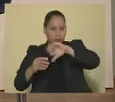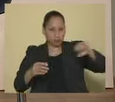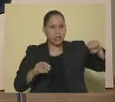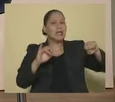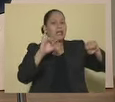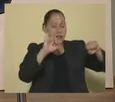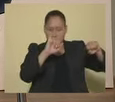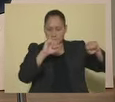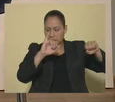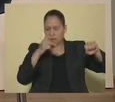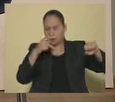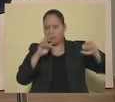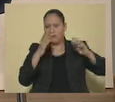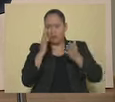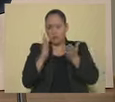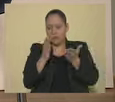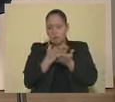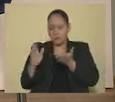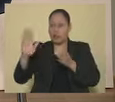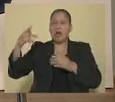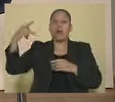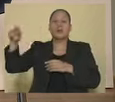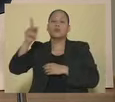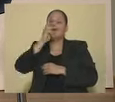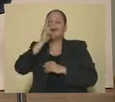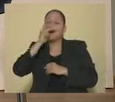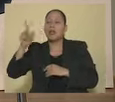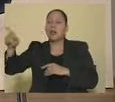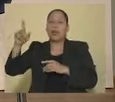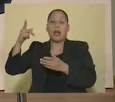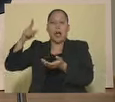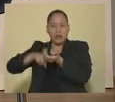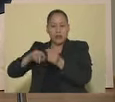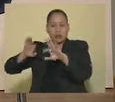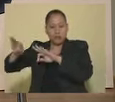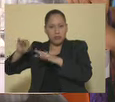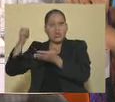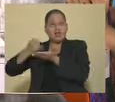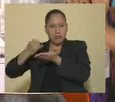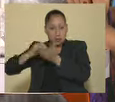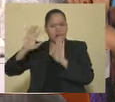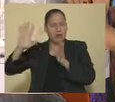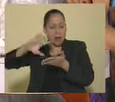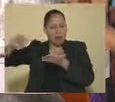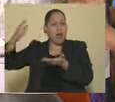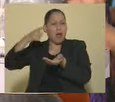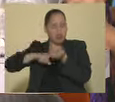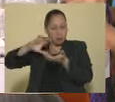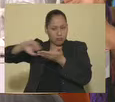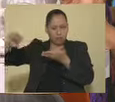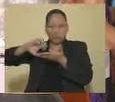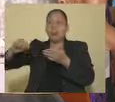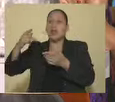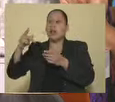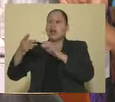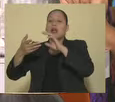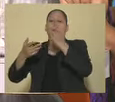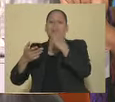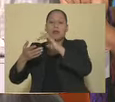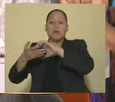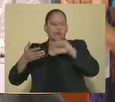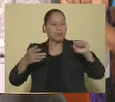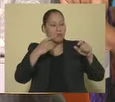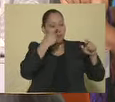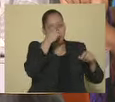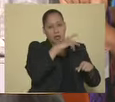viene descontada de los impuestos del papá, ¿no? Uh-huh. Del deudor alimentista. Okay. Correcto. Exacto. Pues, licenciada,